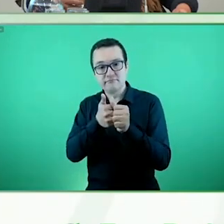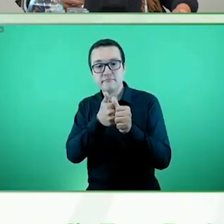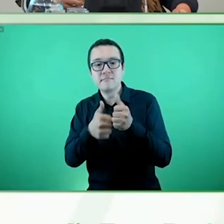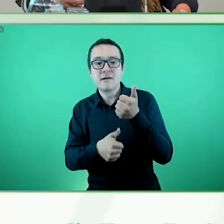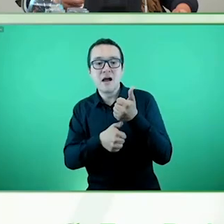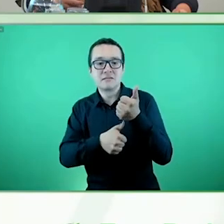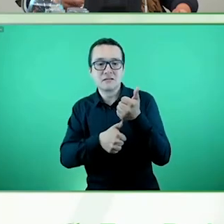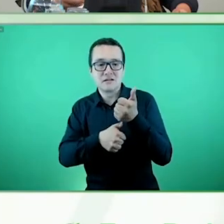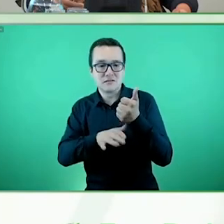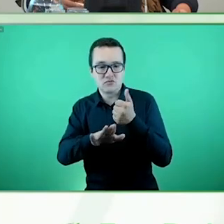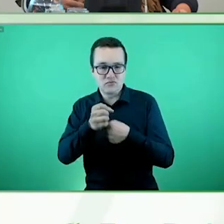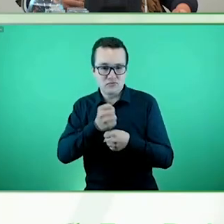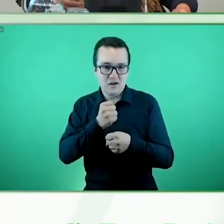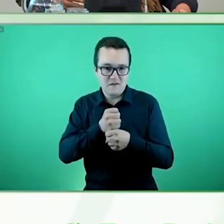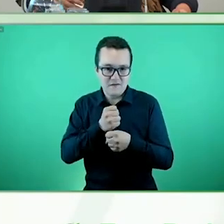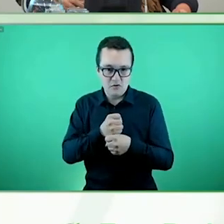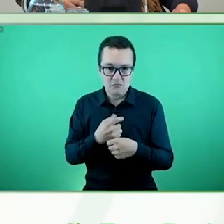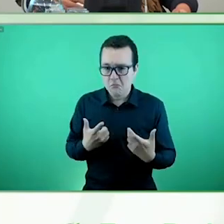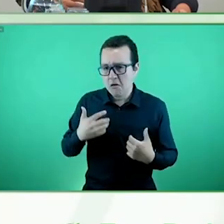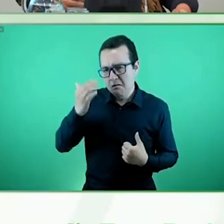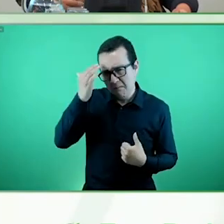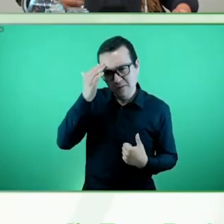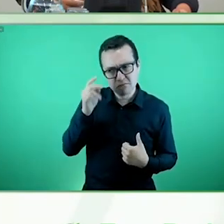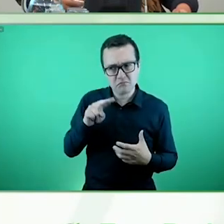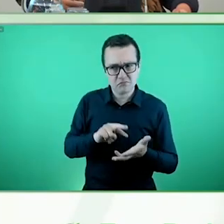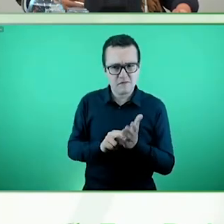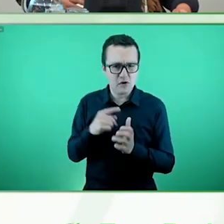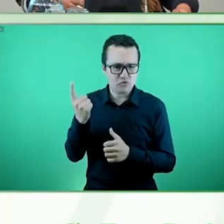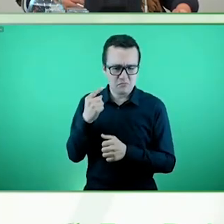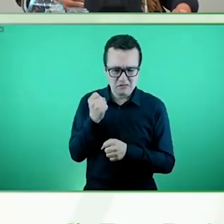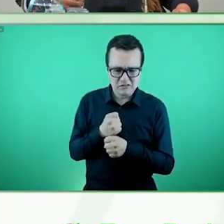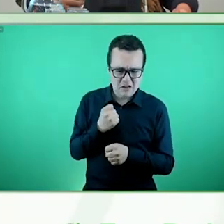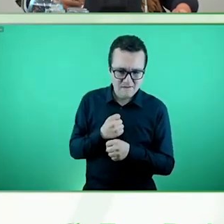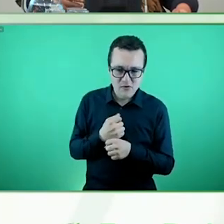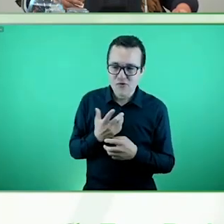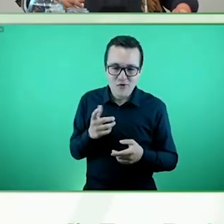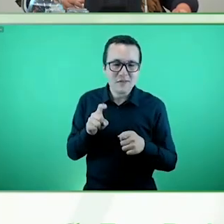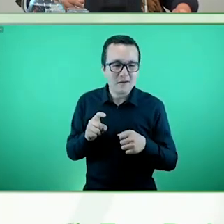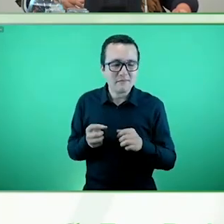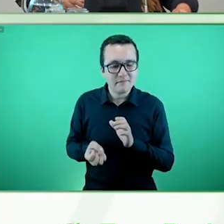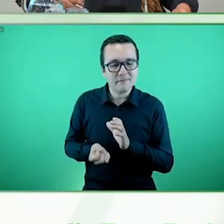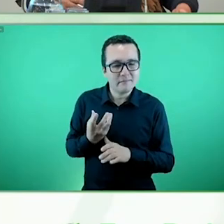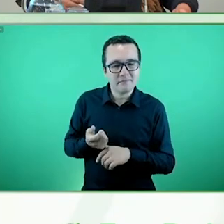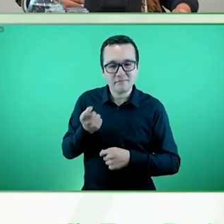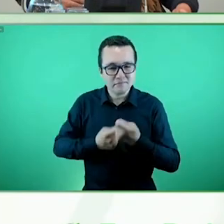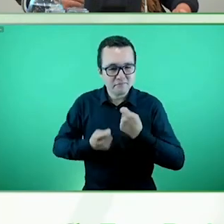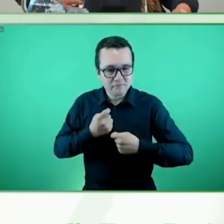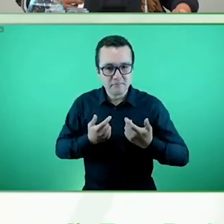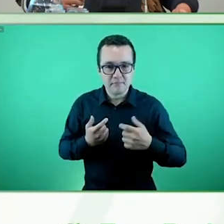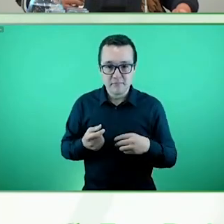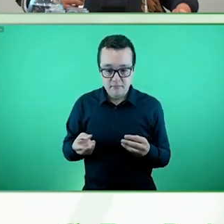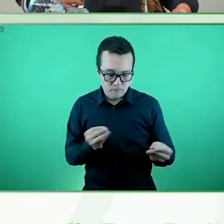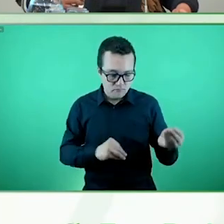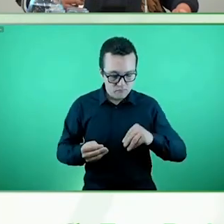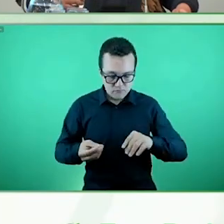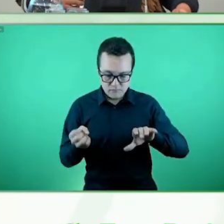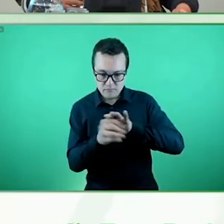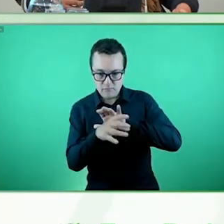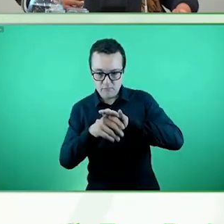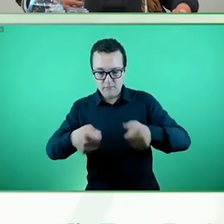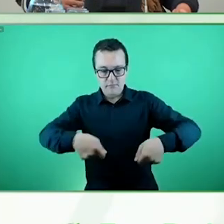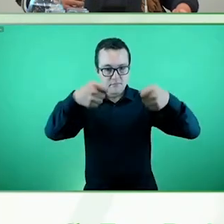podemos pensar de que solo para el trabajo, para ayudar al emprendimiento, por ejemplo, para empacar, para realizar alguna acción de logística, obviamente